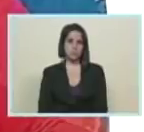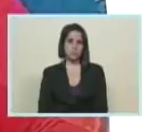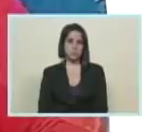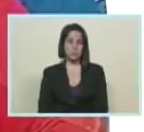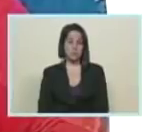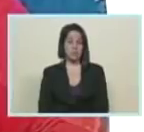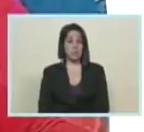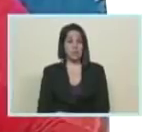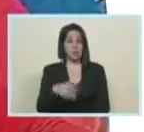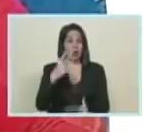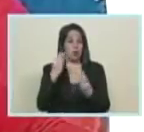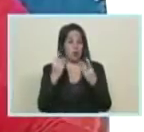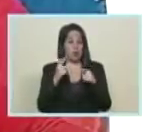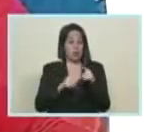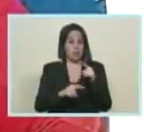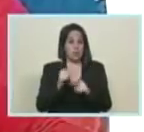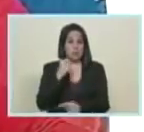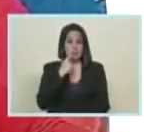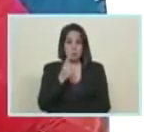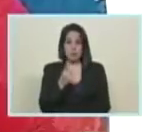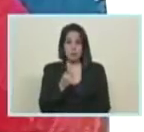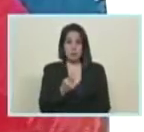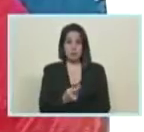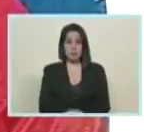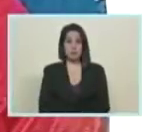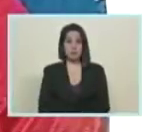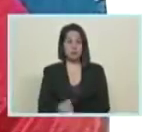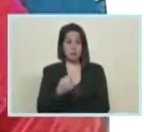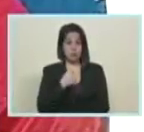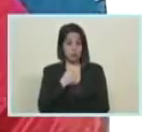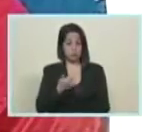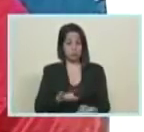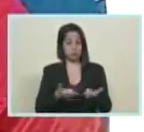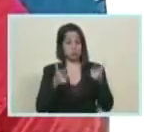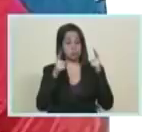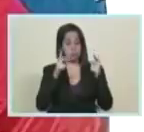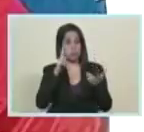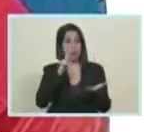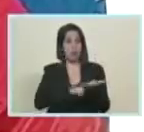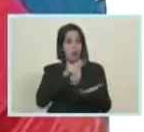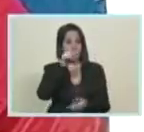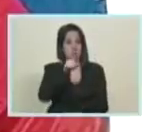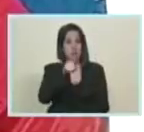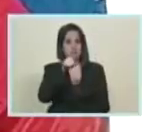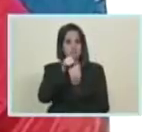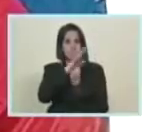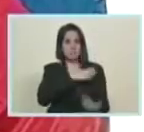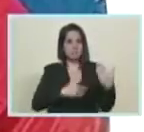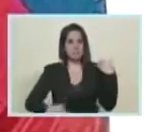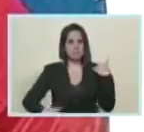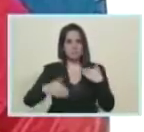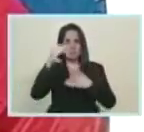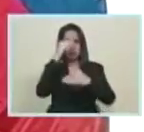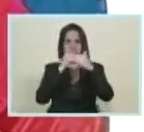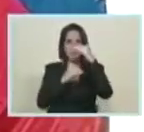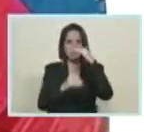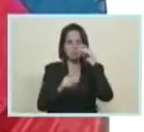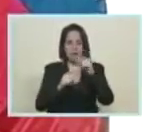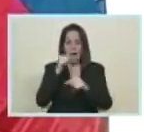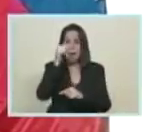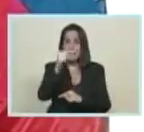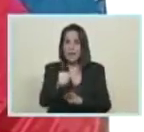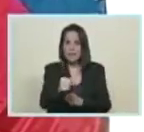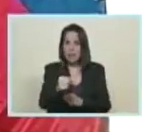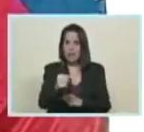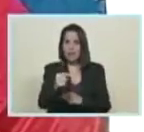Sobre esto hay muchas cosas que decir. Yo autorizo al vicepresidente ejecutivo para que a partir de mañana